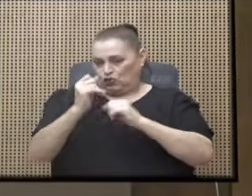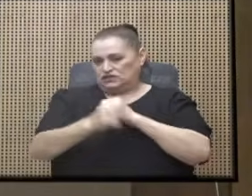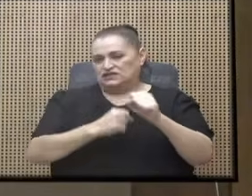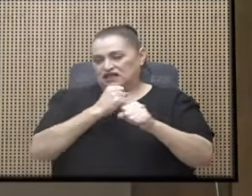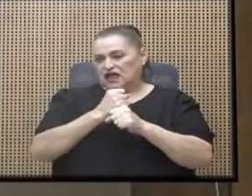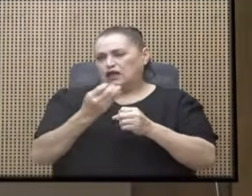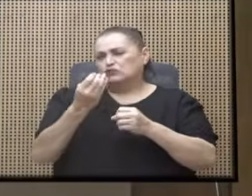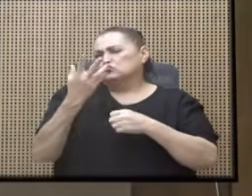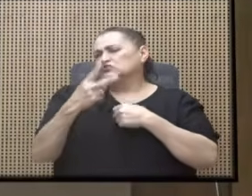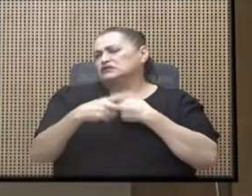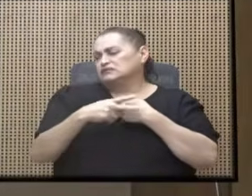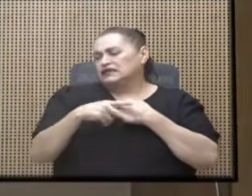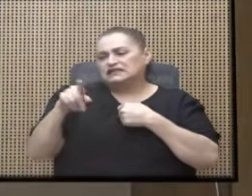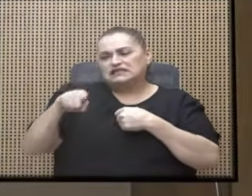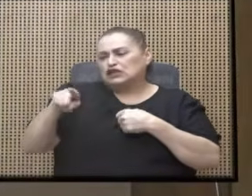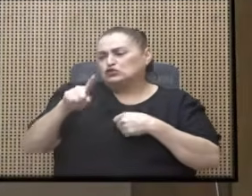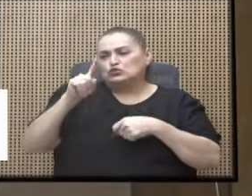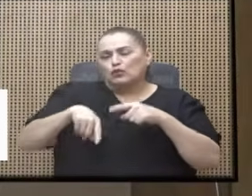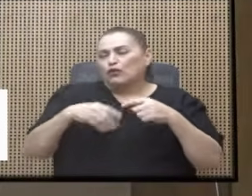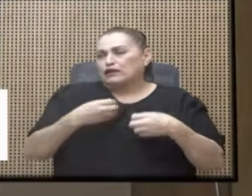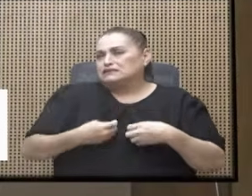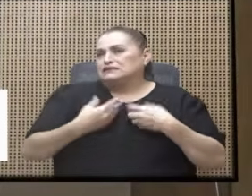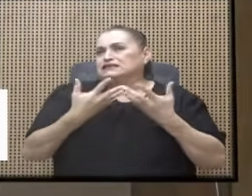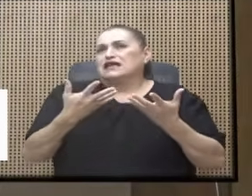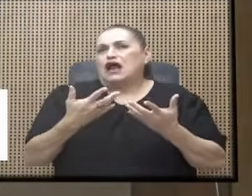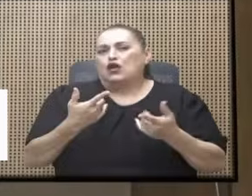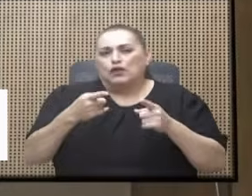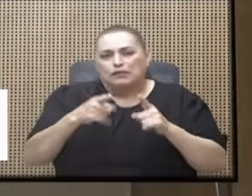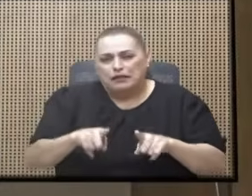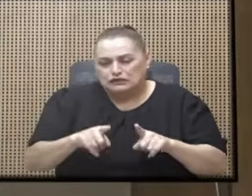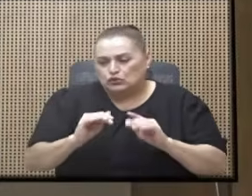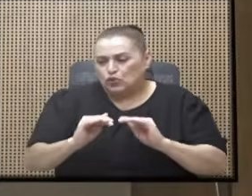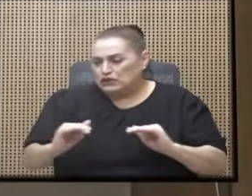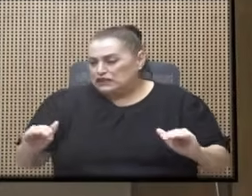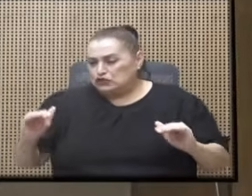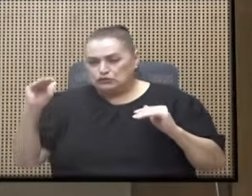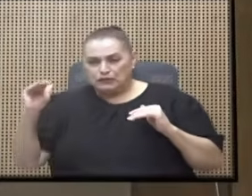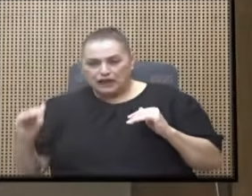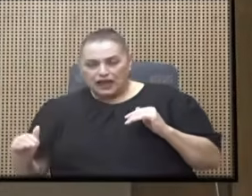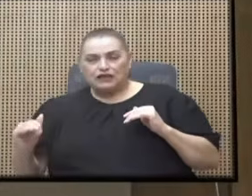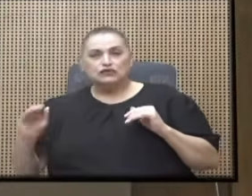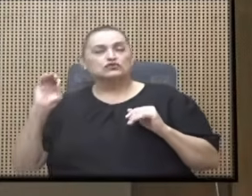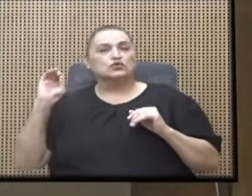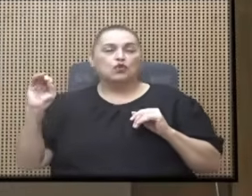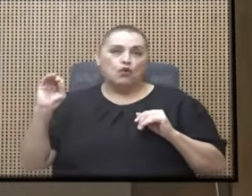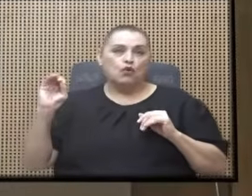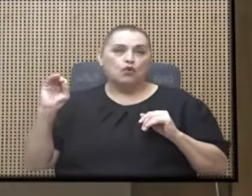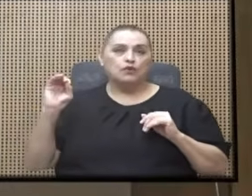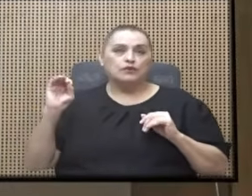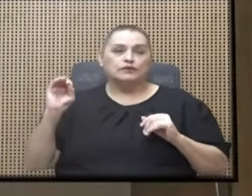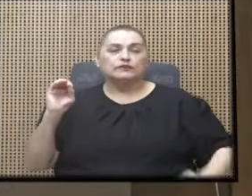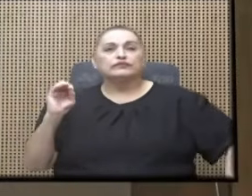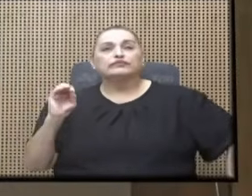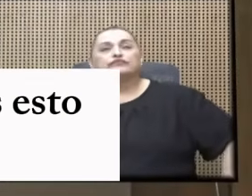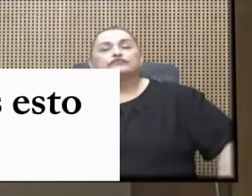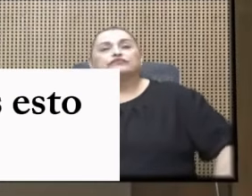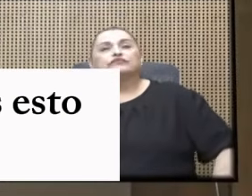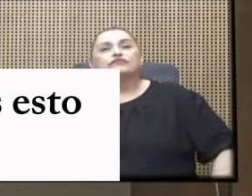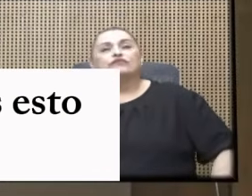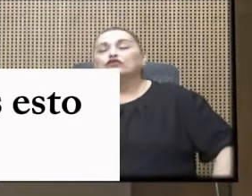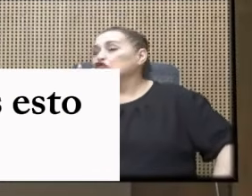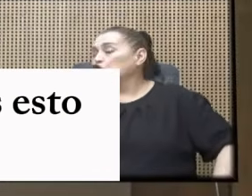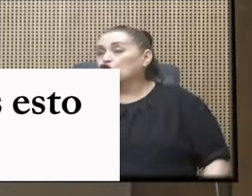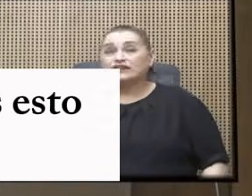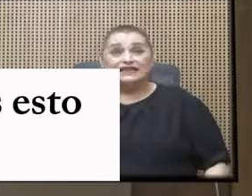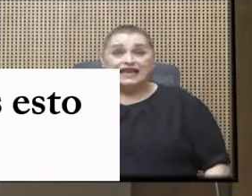siquiera expresar lo que les pasó, si son niños o niñas muy pequeñas, o igualmente no